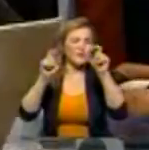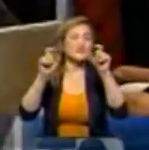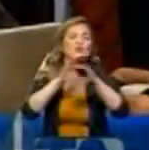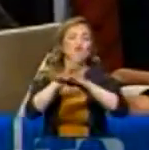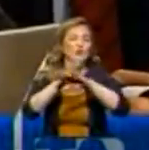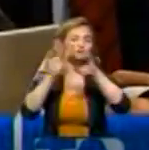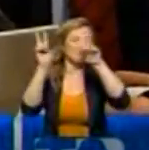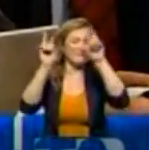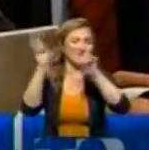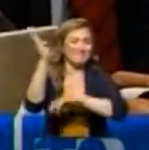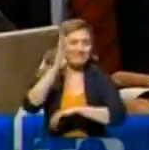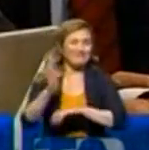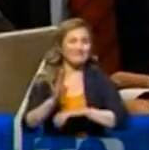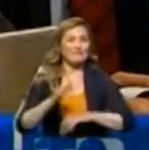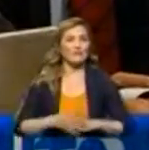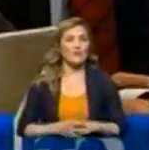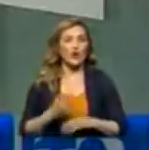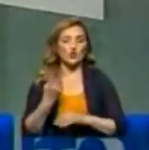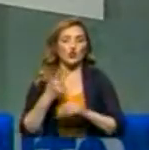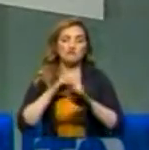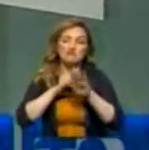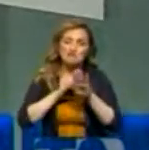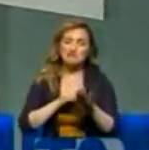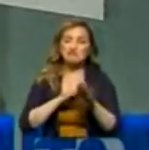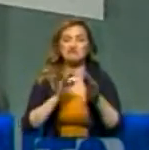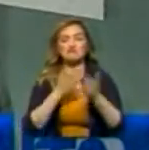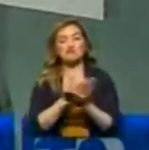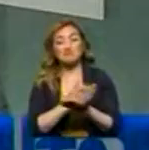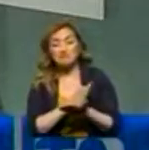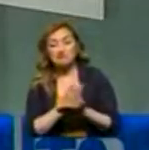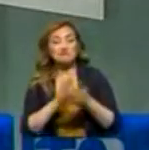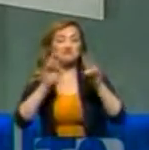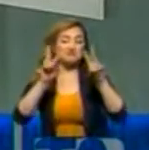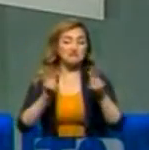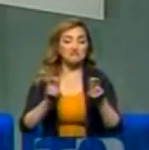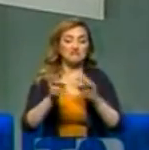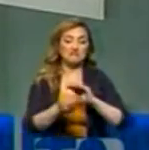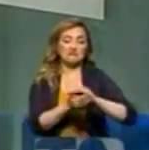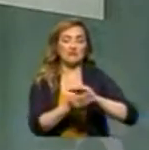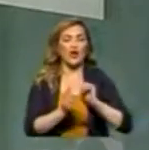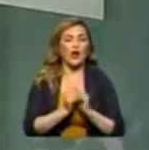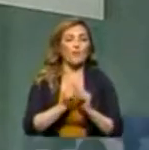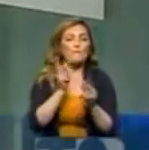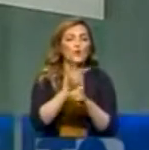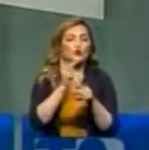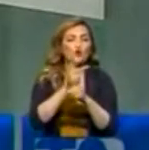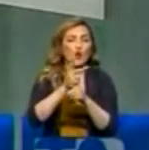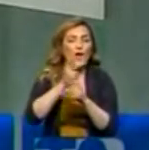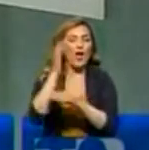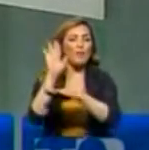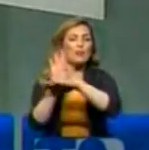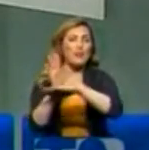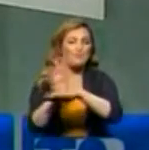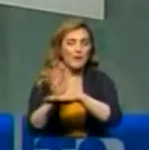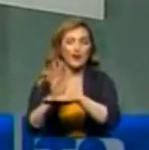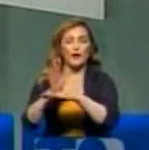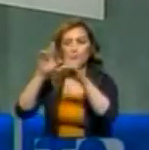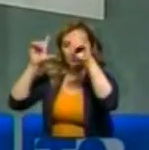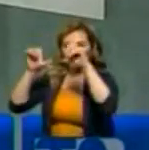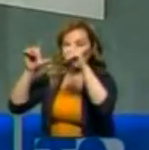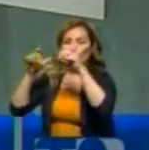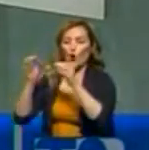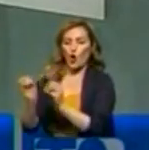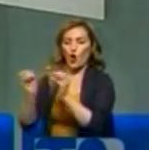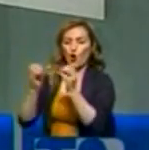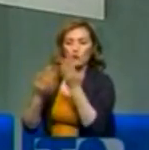su teoría del soborno. Por su parte, productores de televisión, fotógrafos y organizadores de mítines políticos